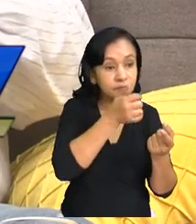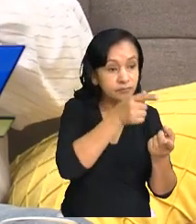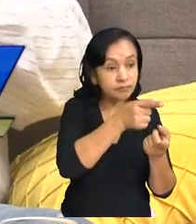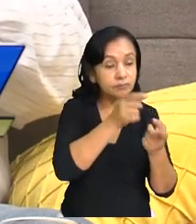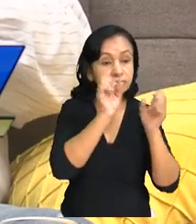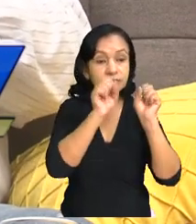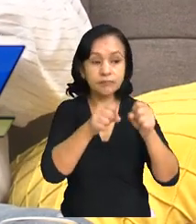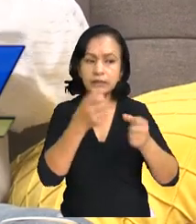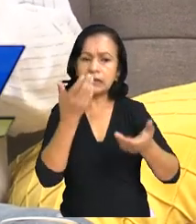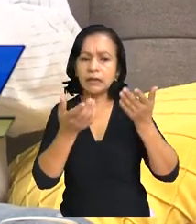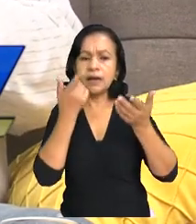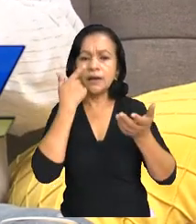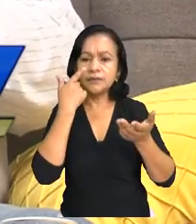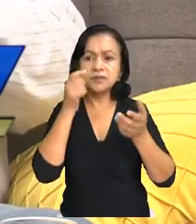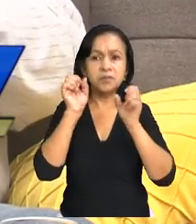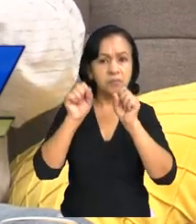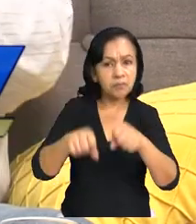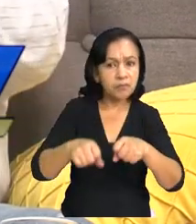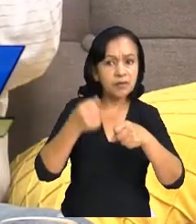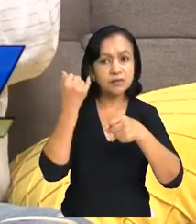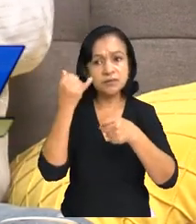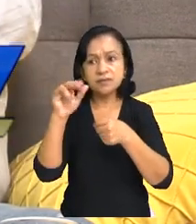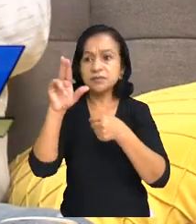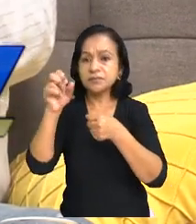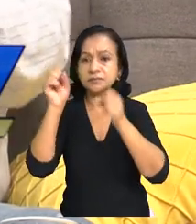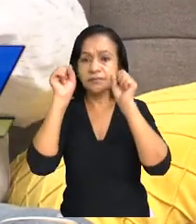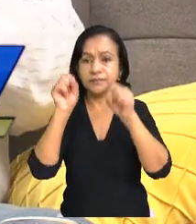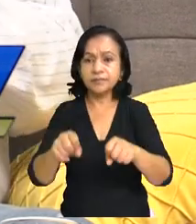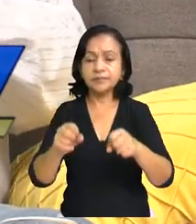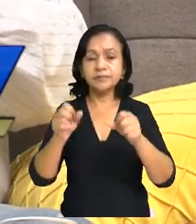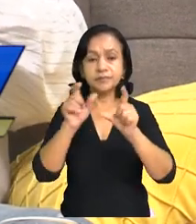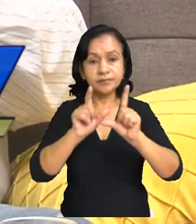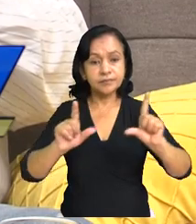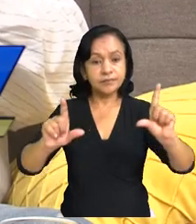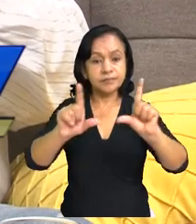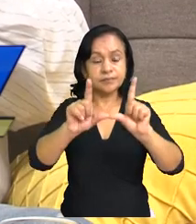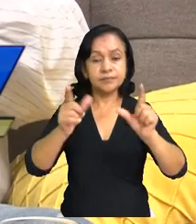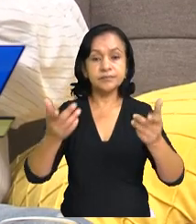las posibilidades físicas del sector ahí, del territorio,